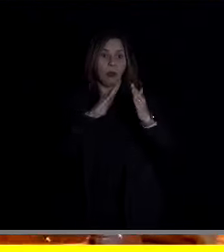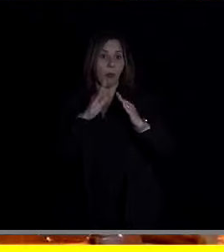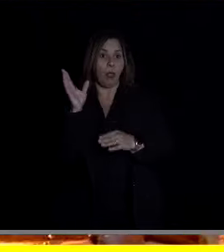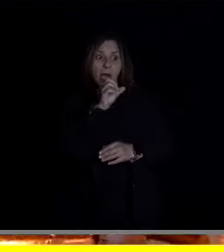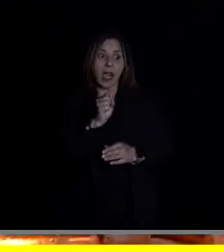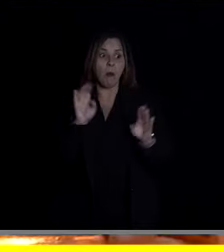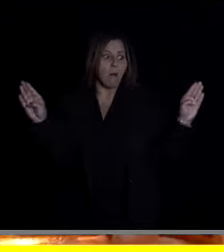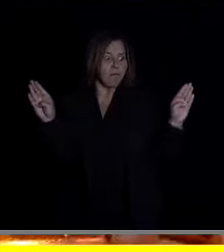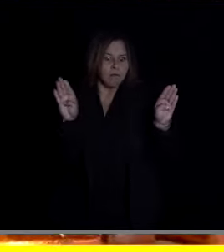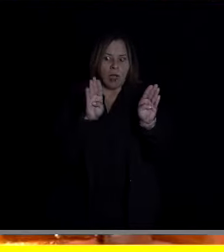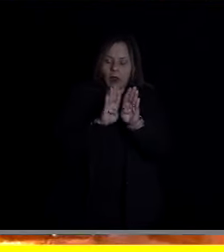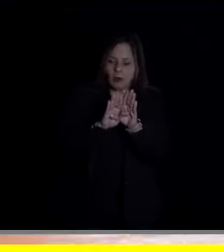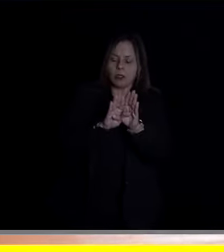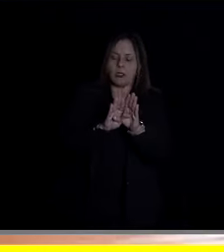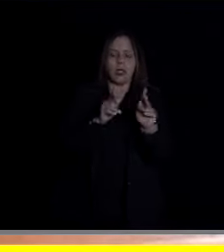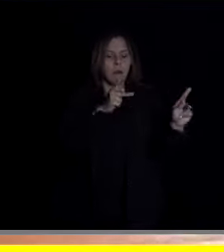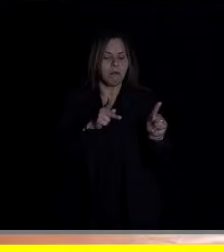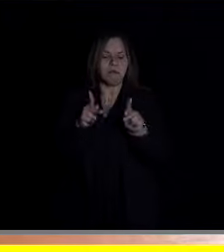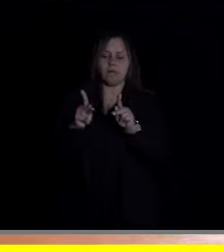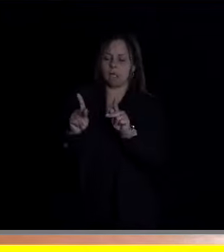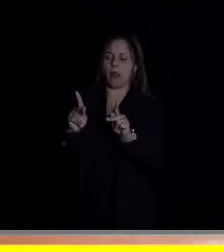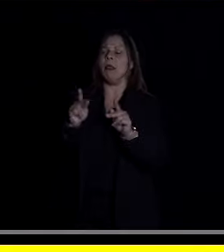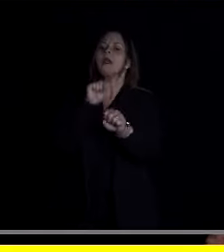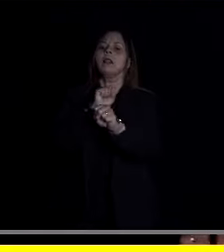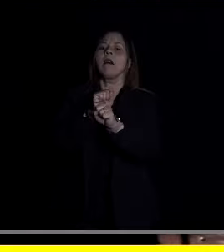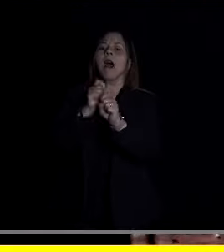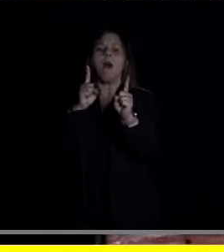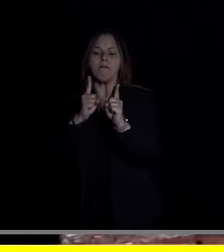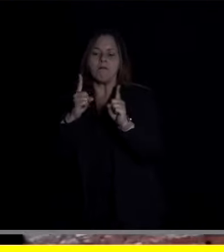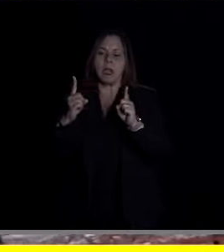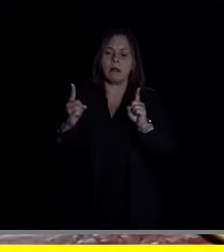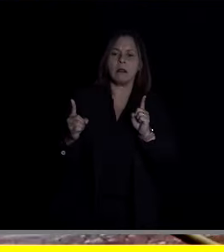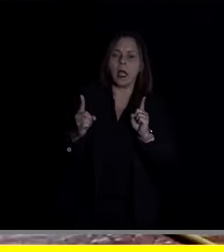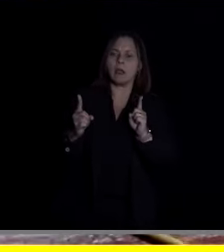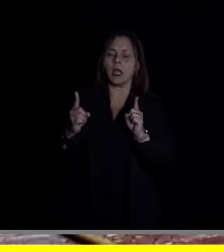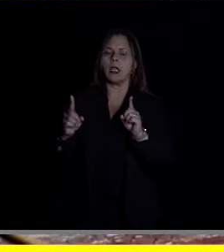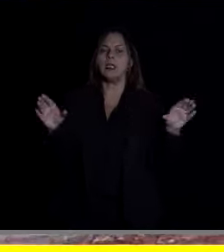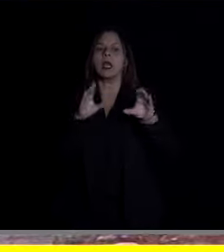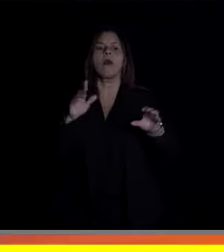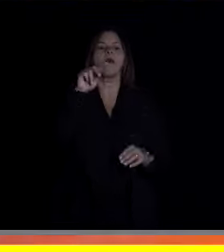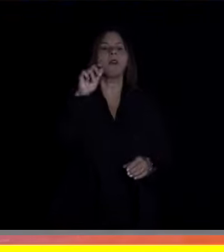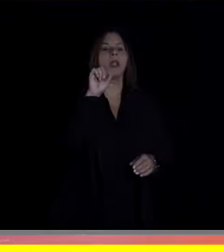cerraron facilidades, se hizo un plan de trabajo a distancia para empleados municipales y se creó un task